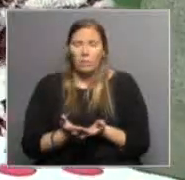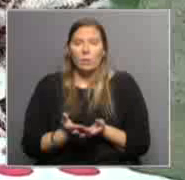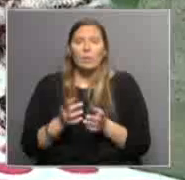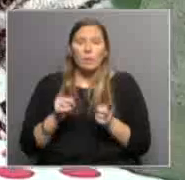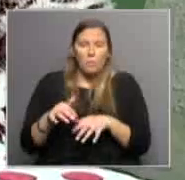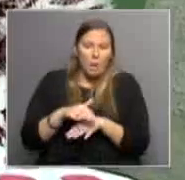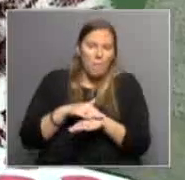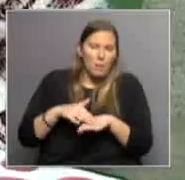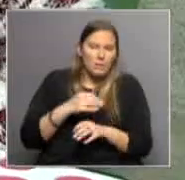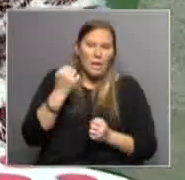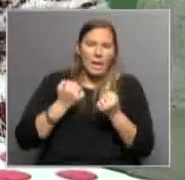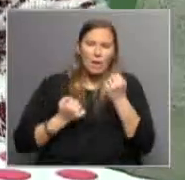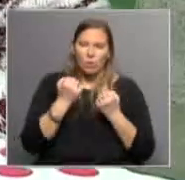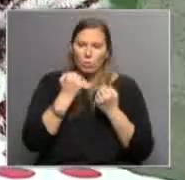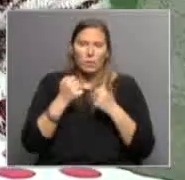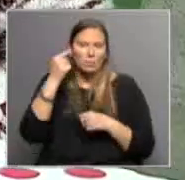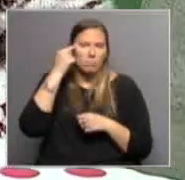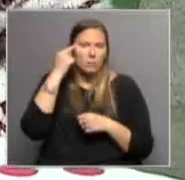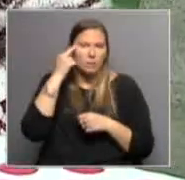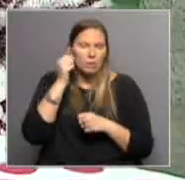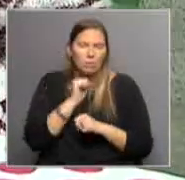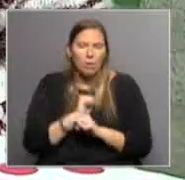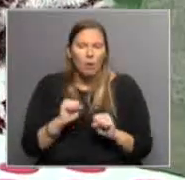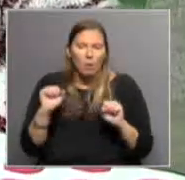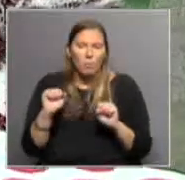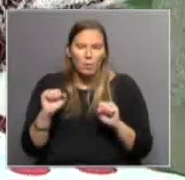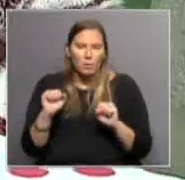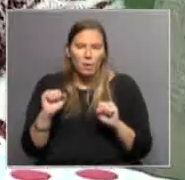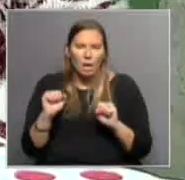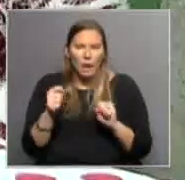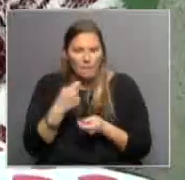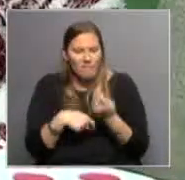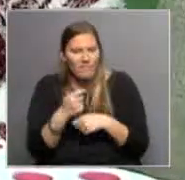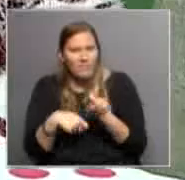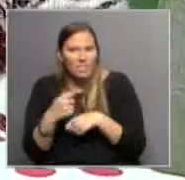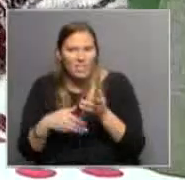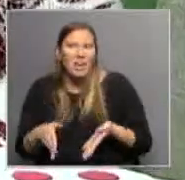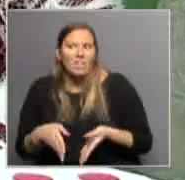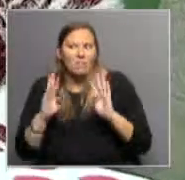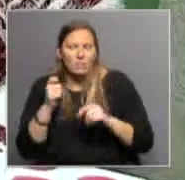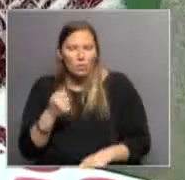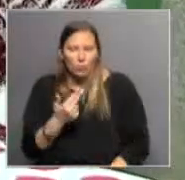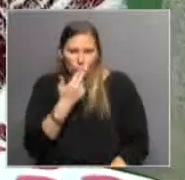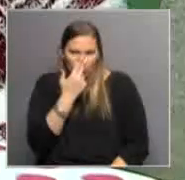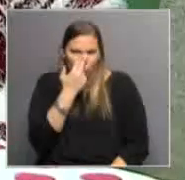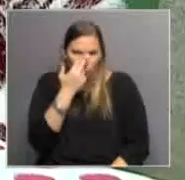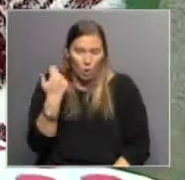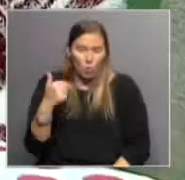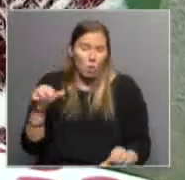y una base económica pensando que se iba a posibilitar vender esos edificios que nunca se